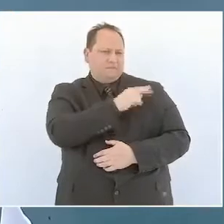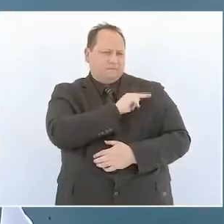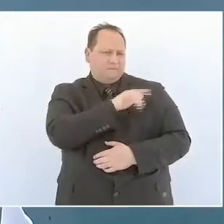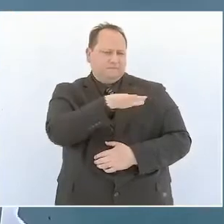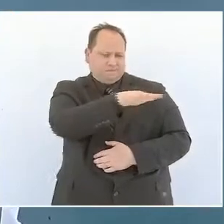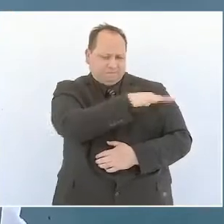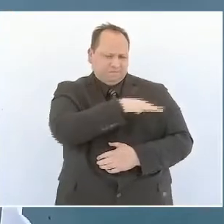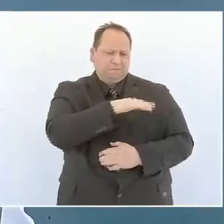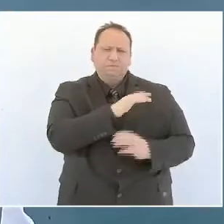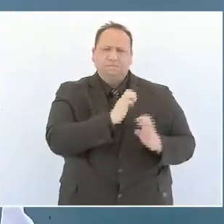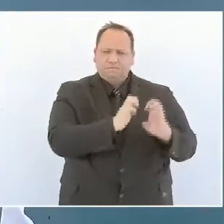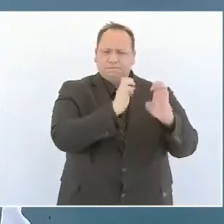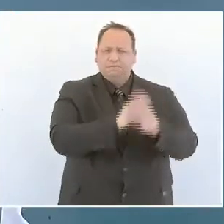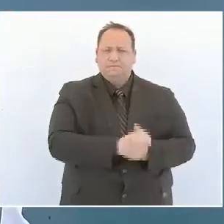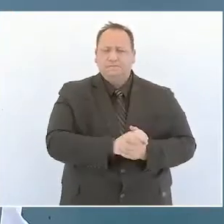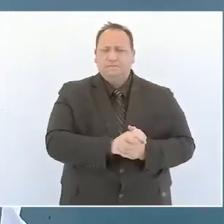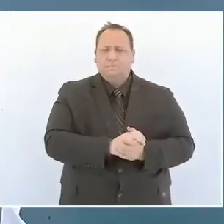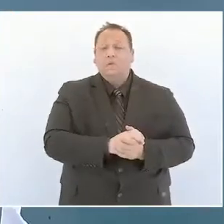Yo